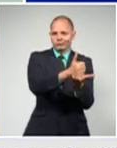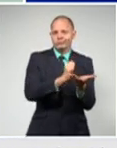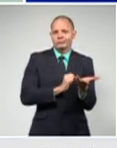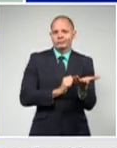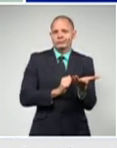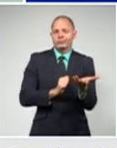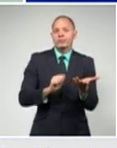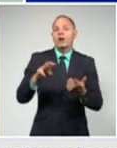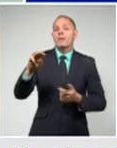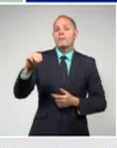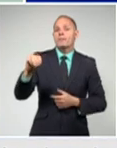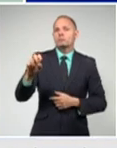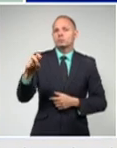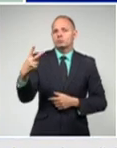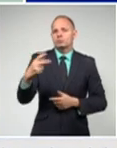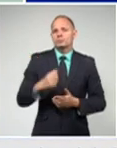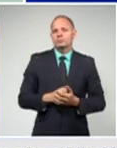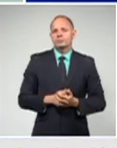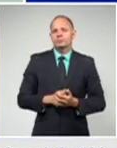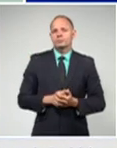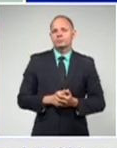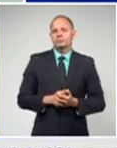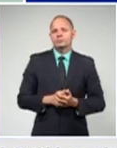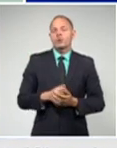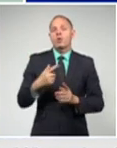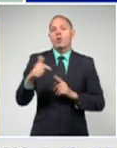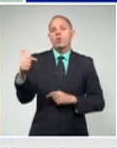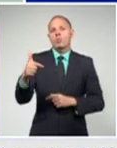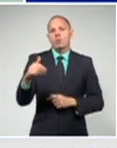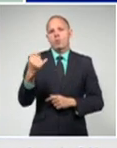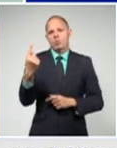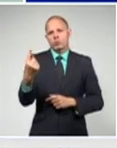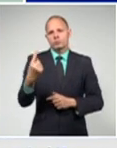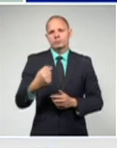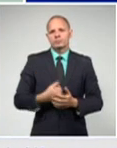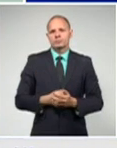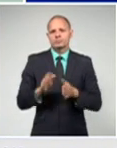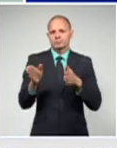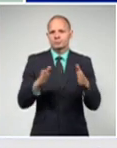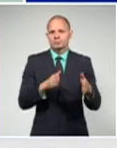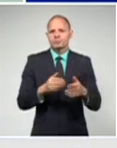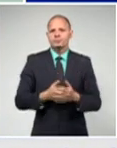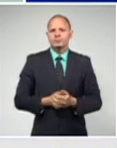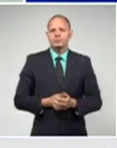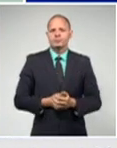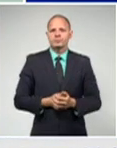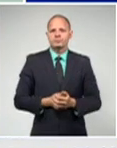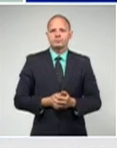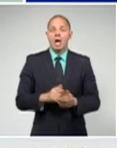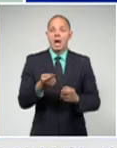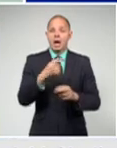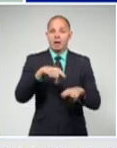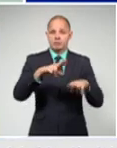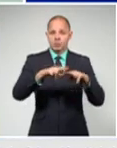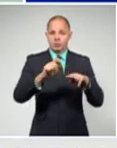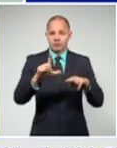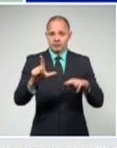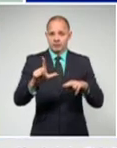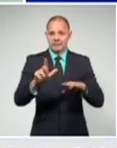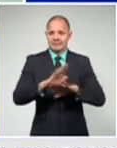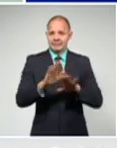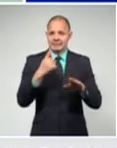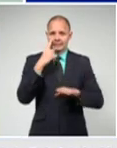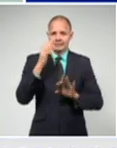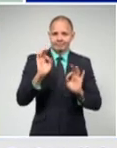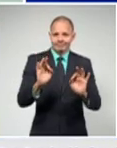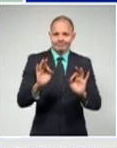2 y Jobabo 1. Holguín confirma 12 casos autóctonos ayer, después de